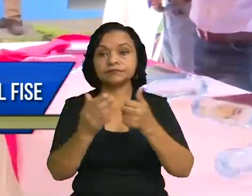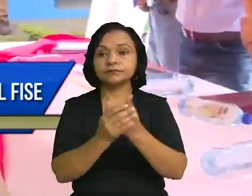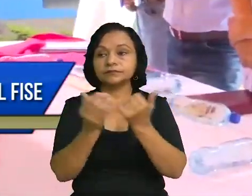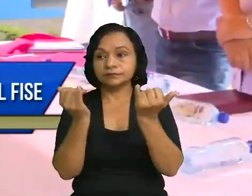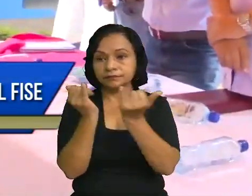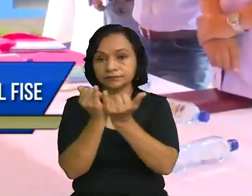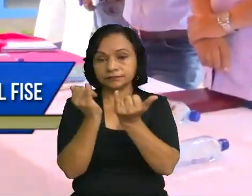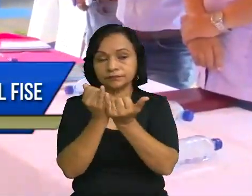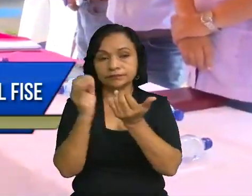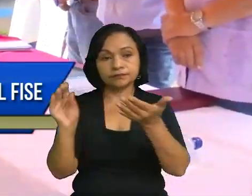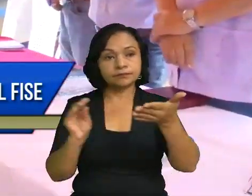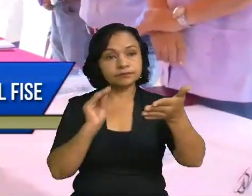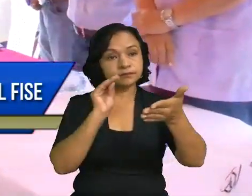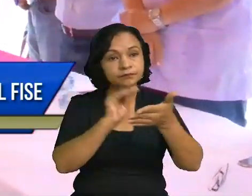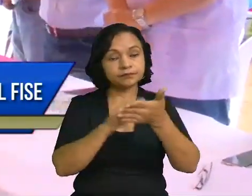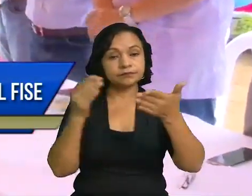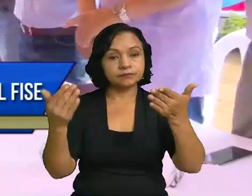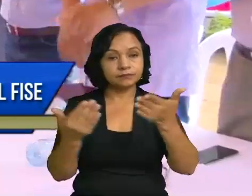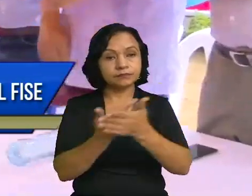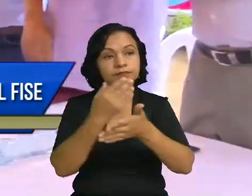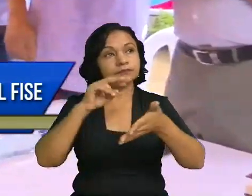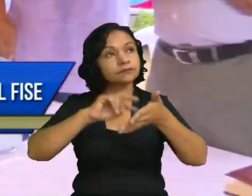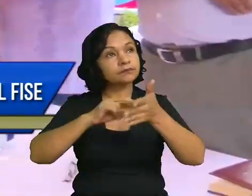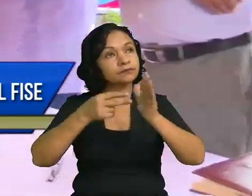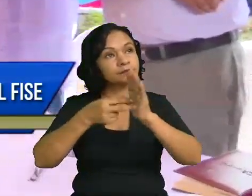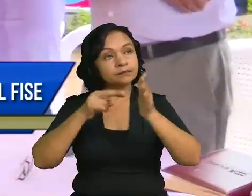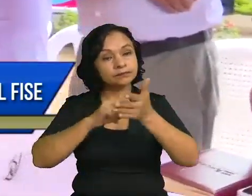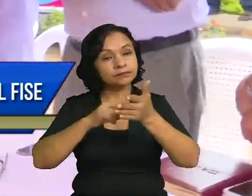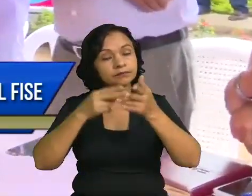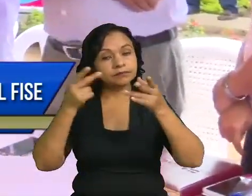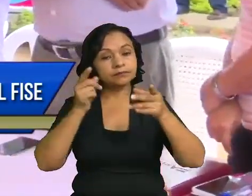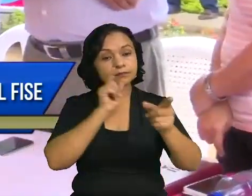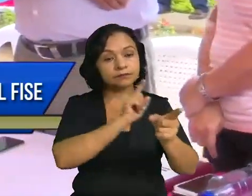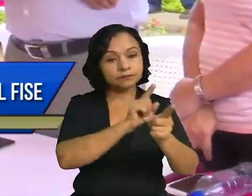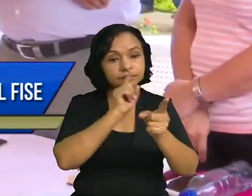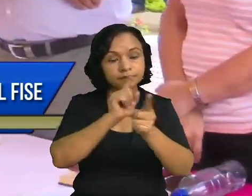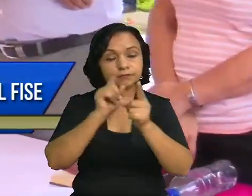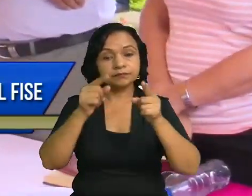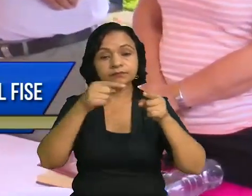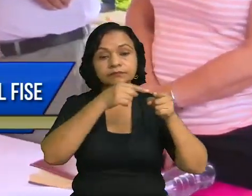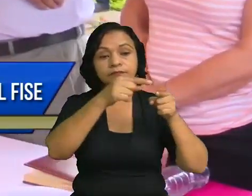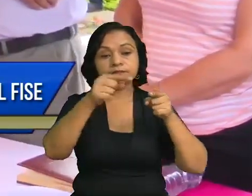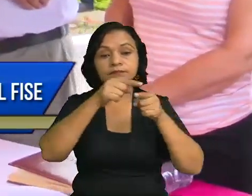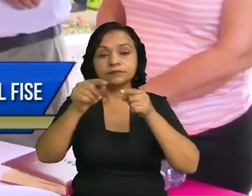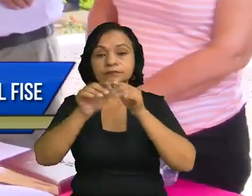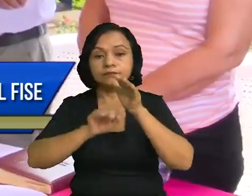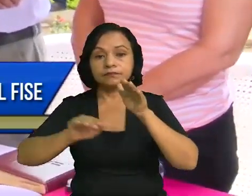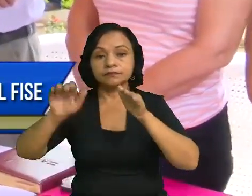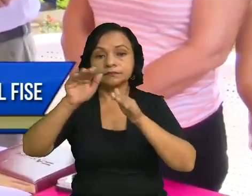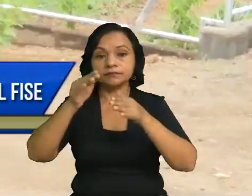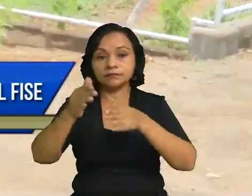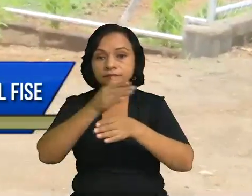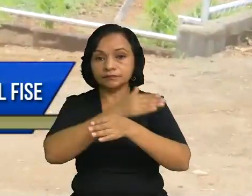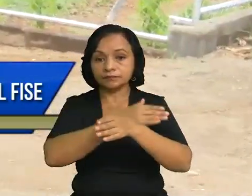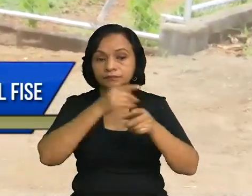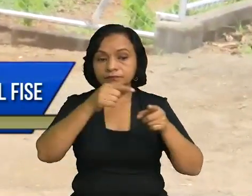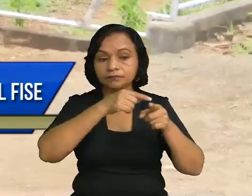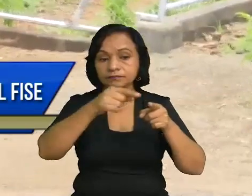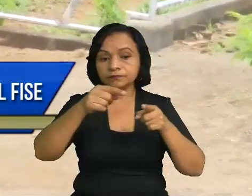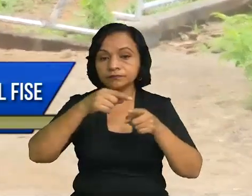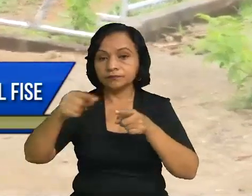agregamos un nuevo concepto que le llamamos macro localización de comunidades antes por cada comunidad nosotros identificamos